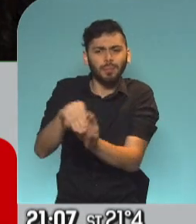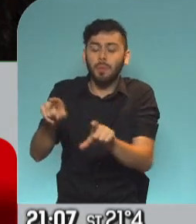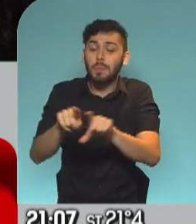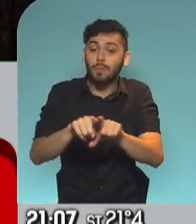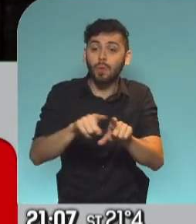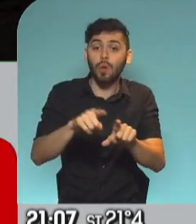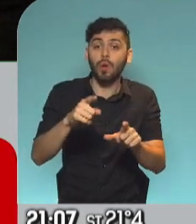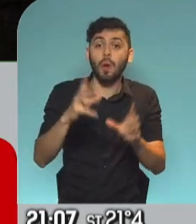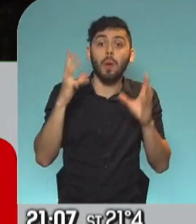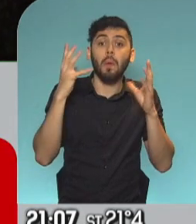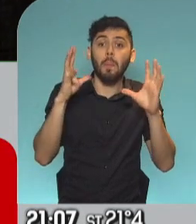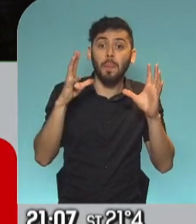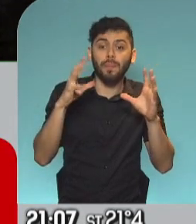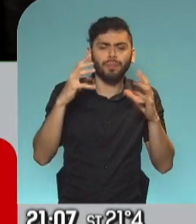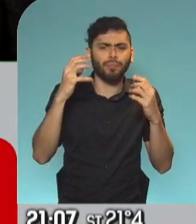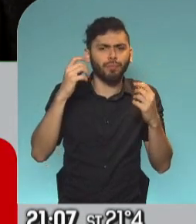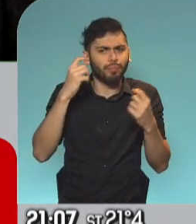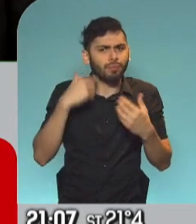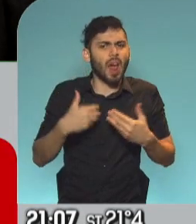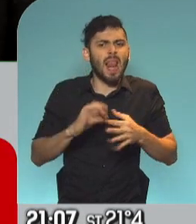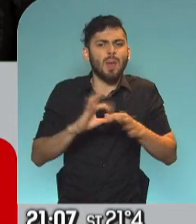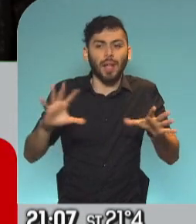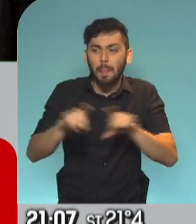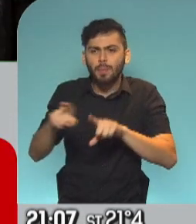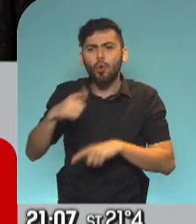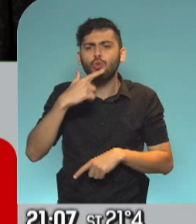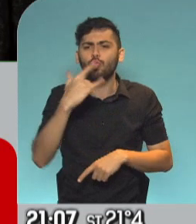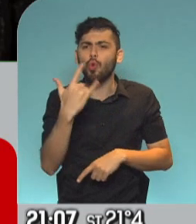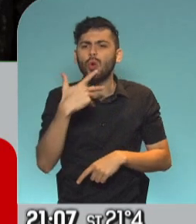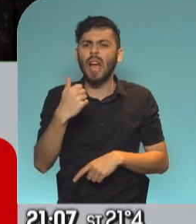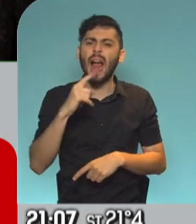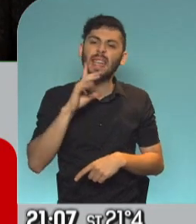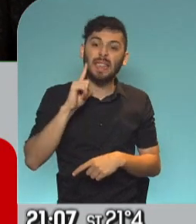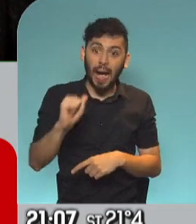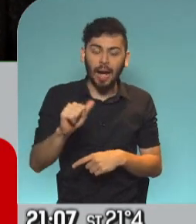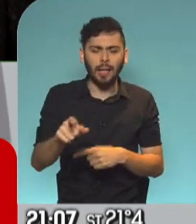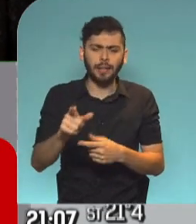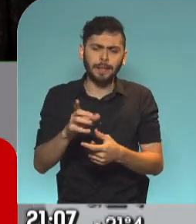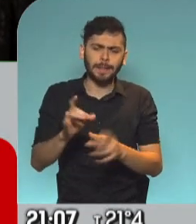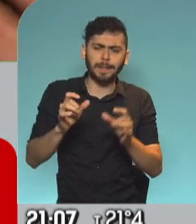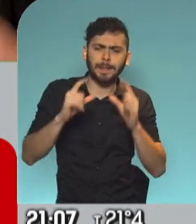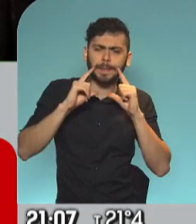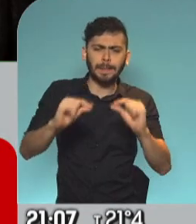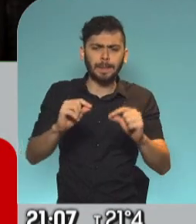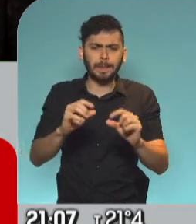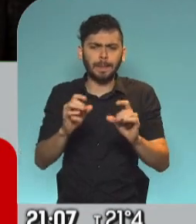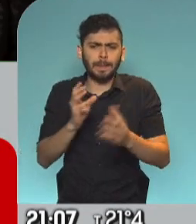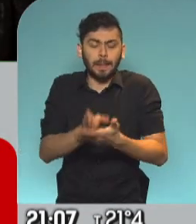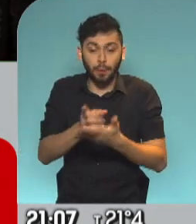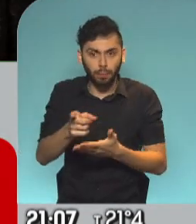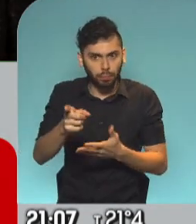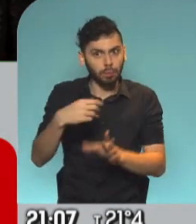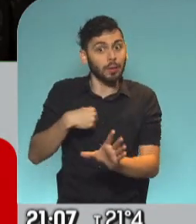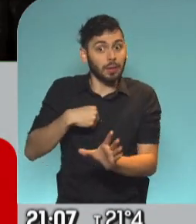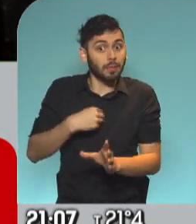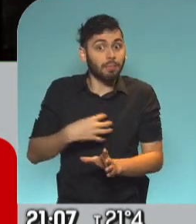que podía tener Libertad hasta lo cretina que podía ser Susanita, partes de Quino estaban en cada uno de esos personajes, y ahí estaba